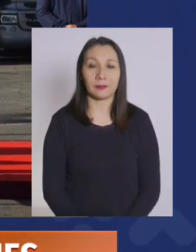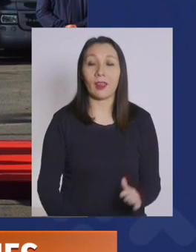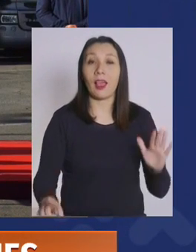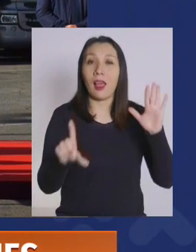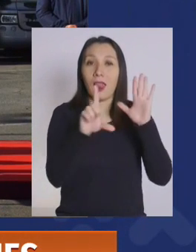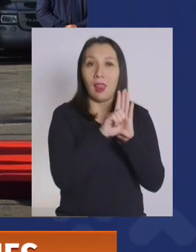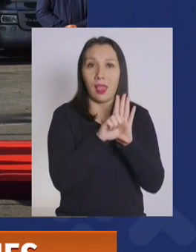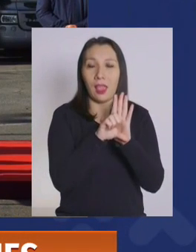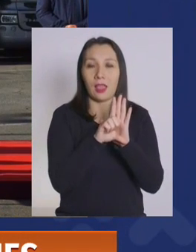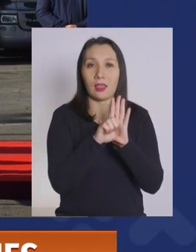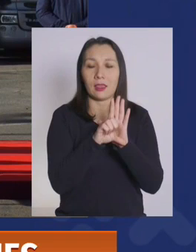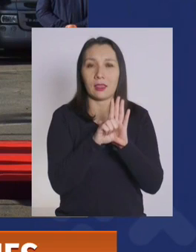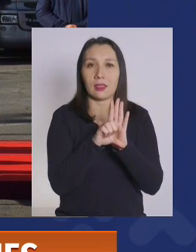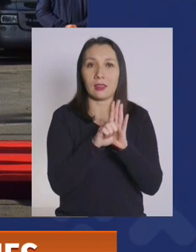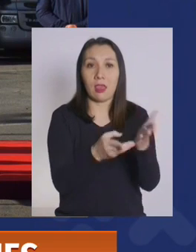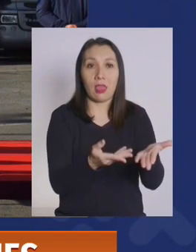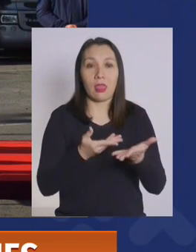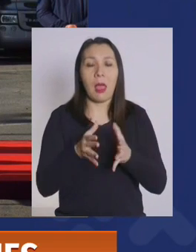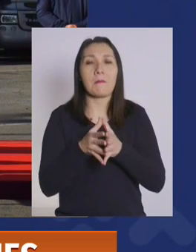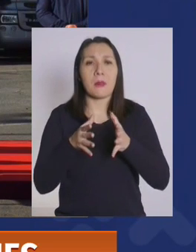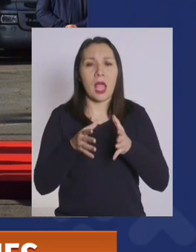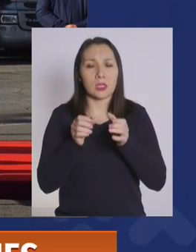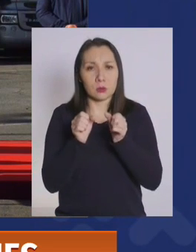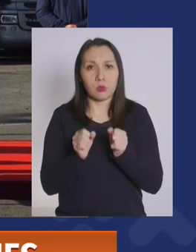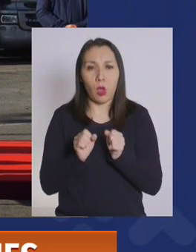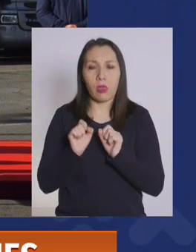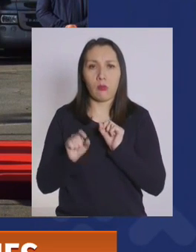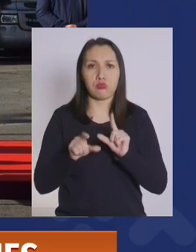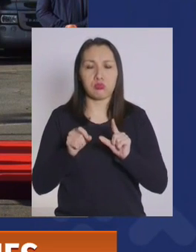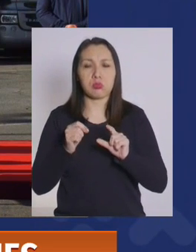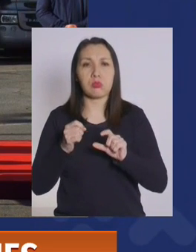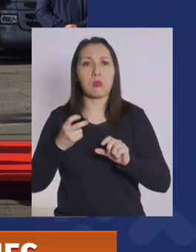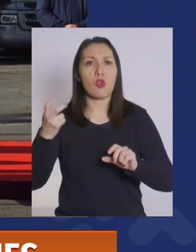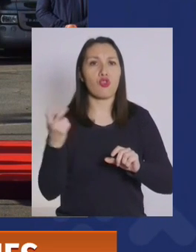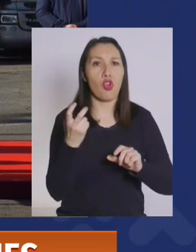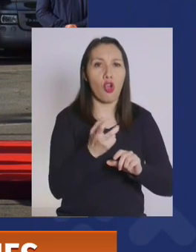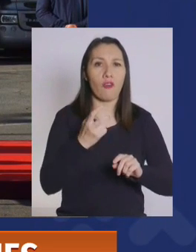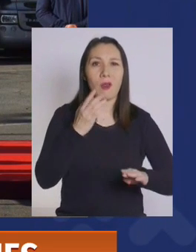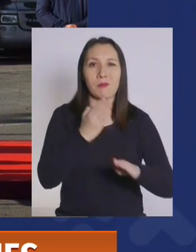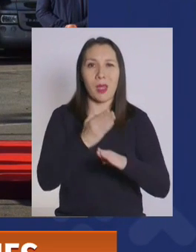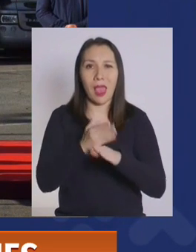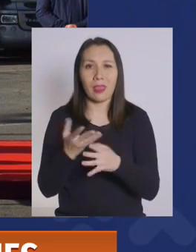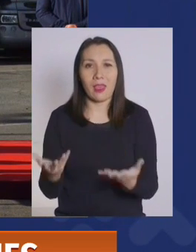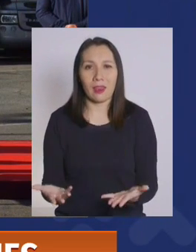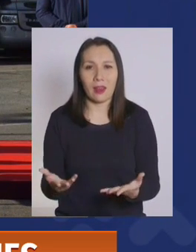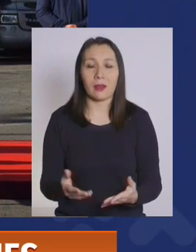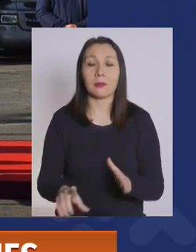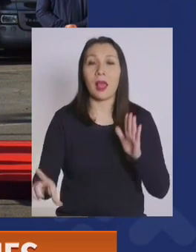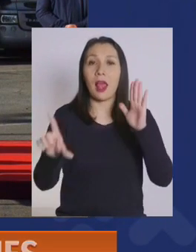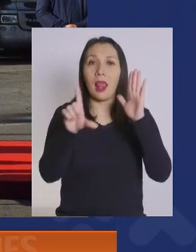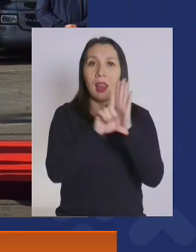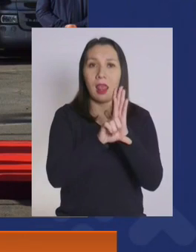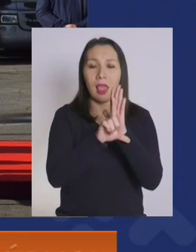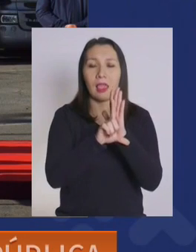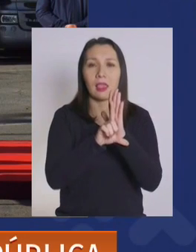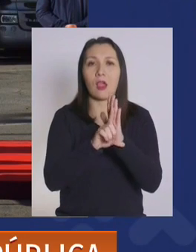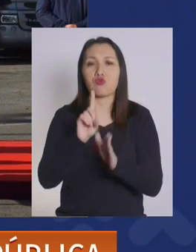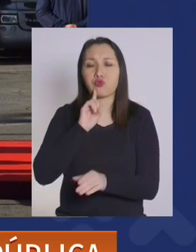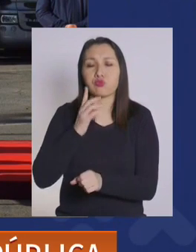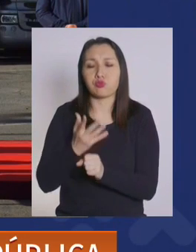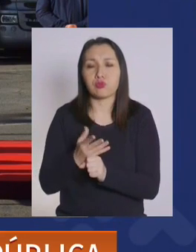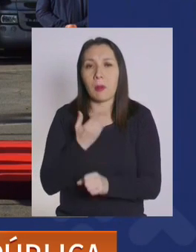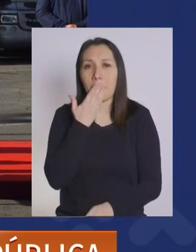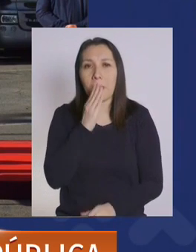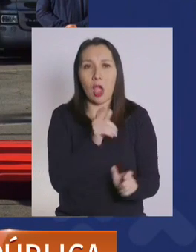la ley que nos da más instrumentos para combatir el robo de madera, la ley para tener un